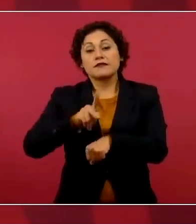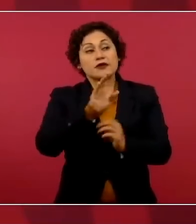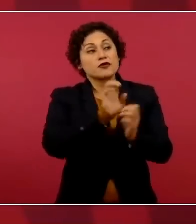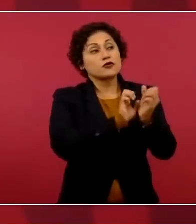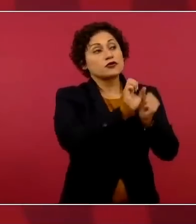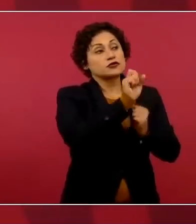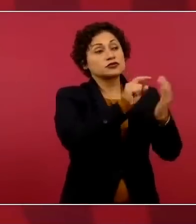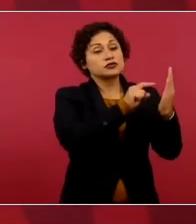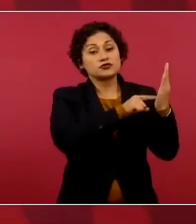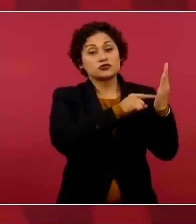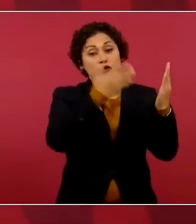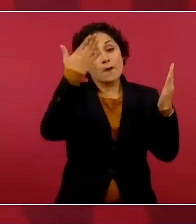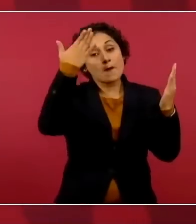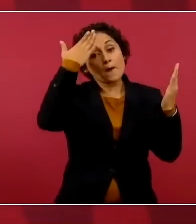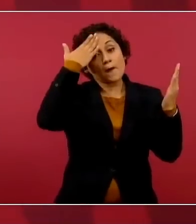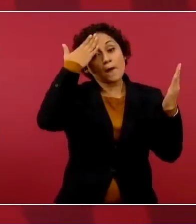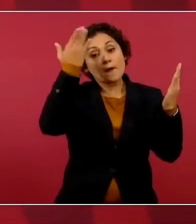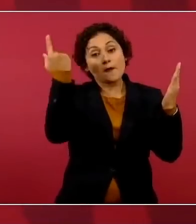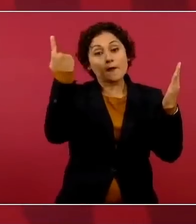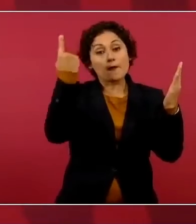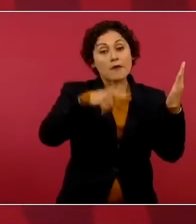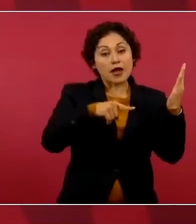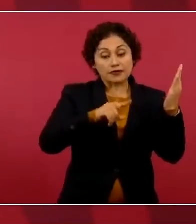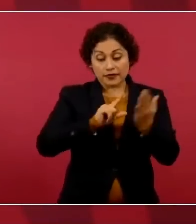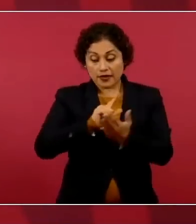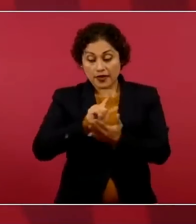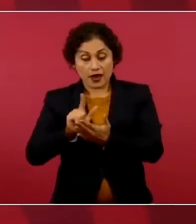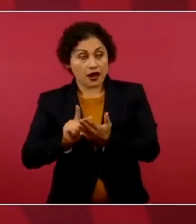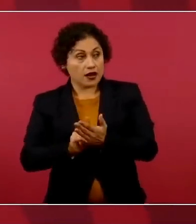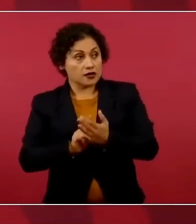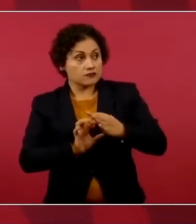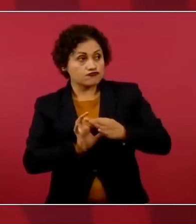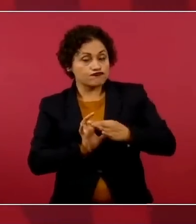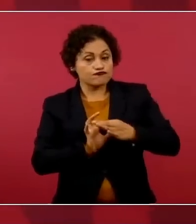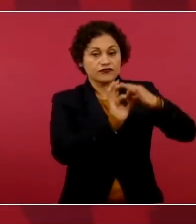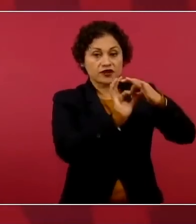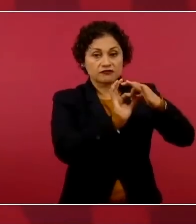que ya esté establecido en la Constitución,